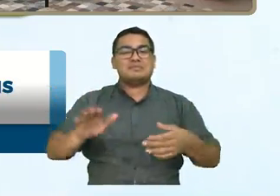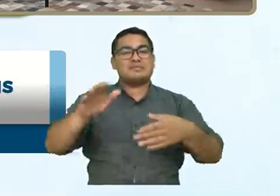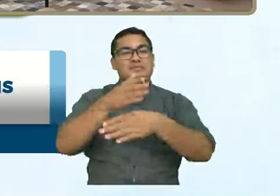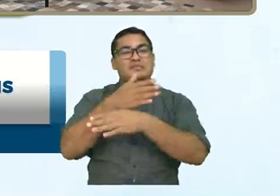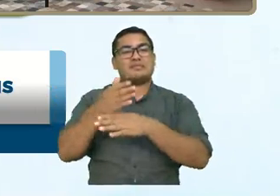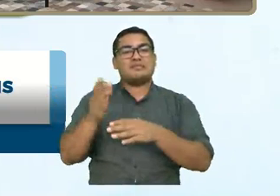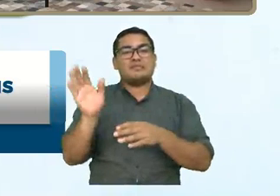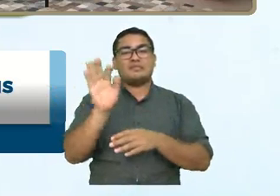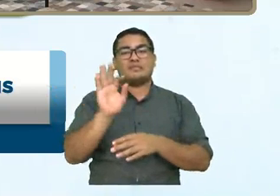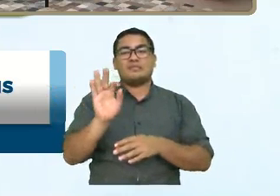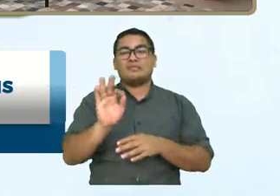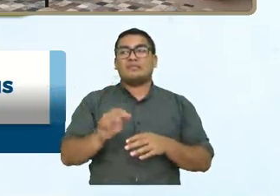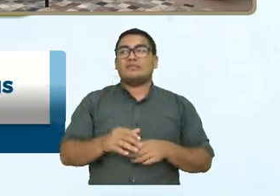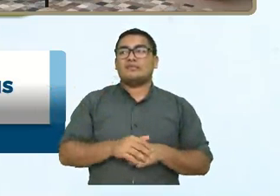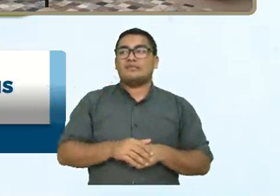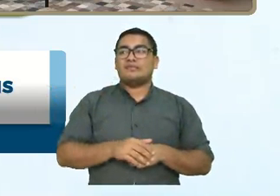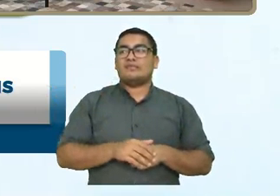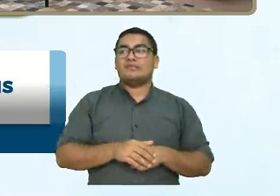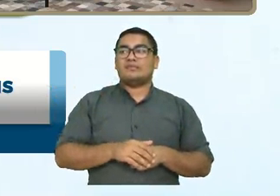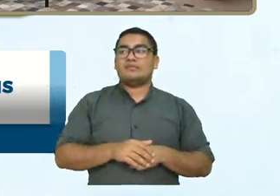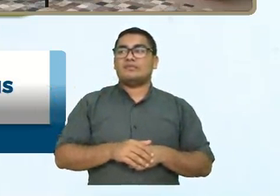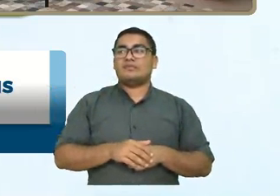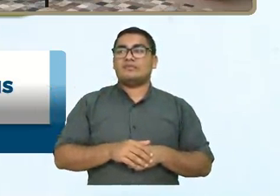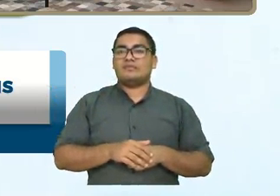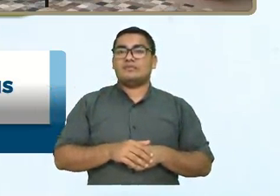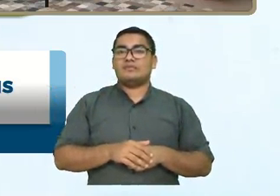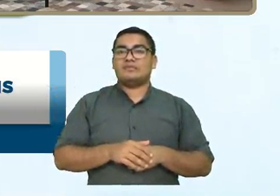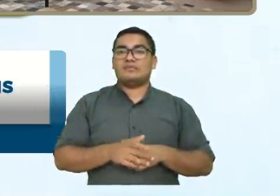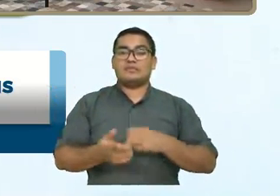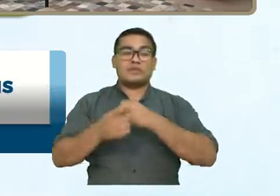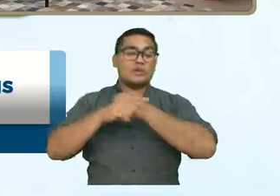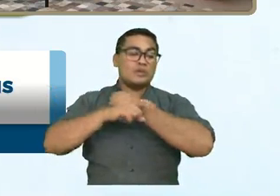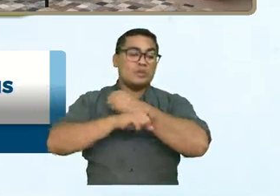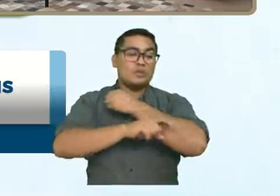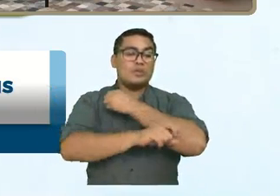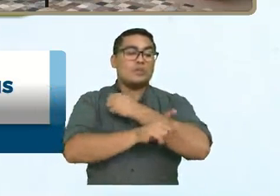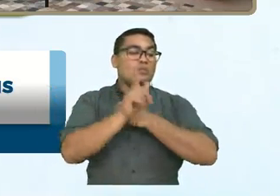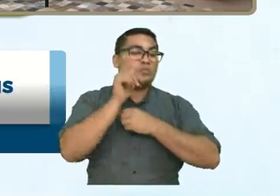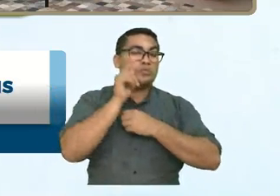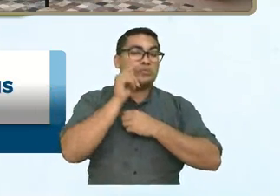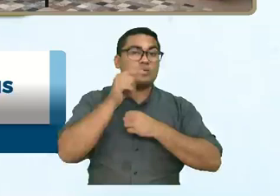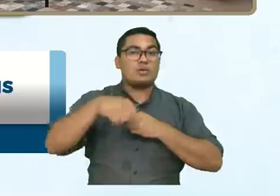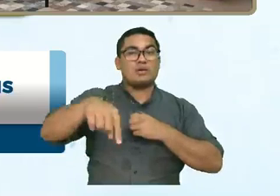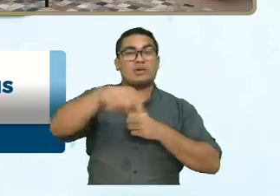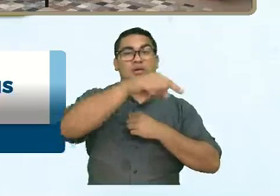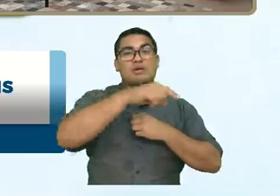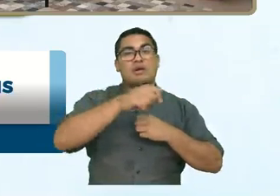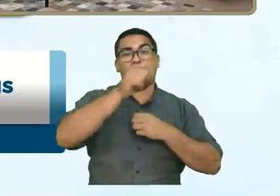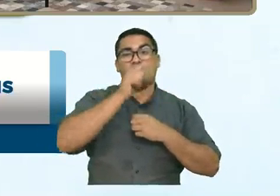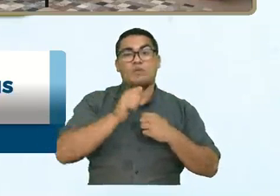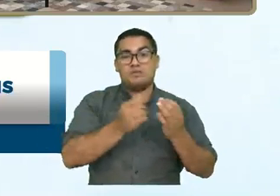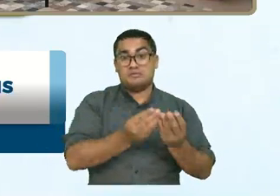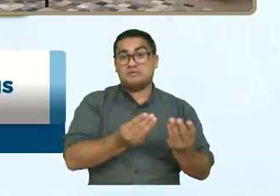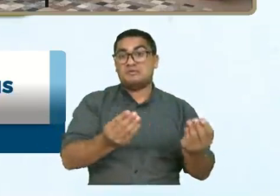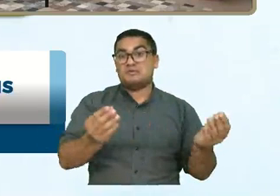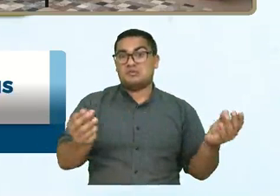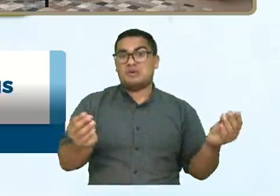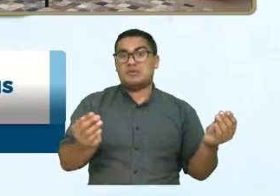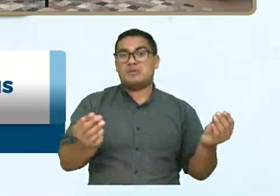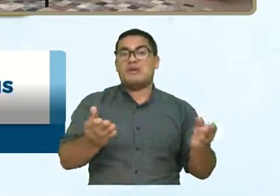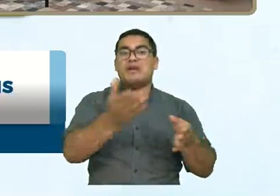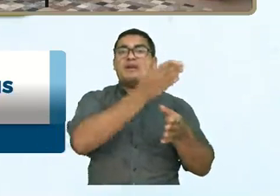ejemplo, generalmente la bacteria se puede mantener en terreno húmedo. Incluso no necesariamente que el agua esté estancada. Tuvo el